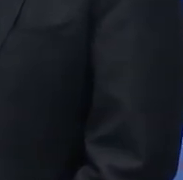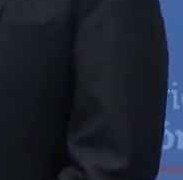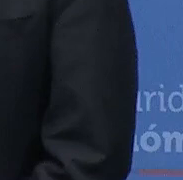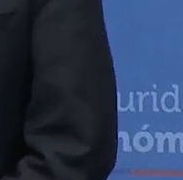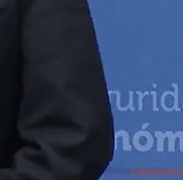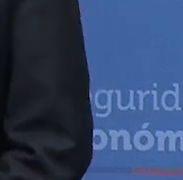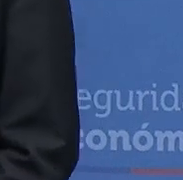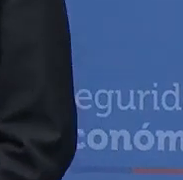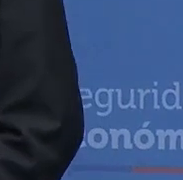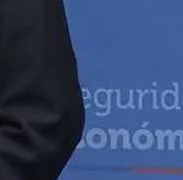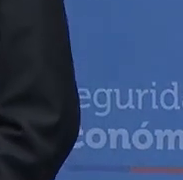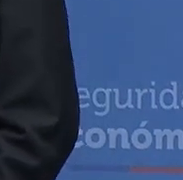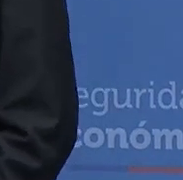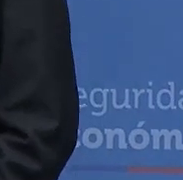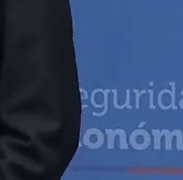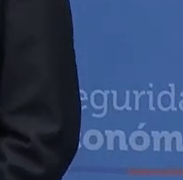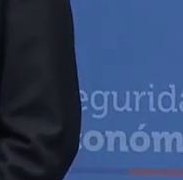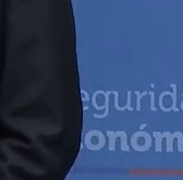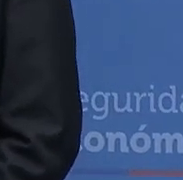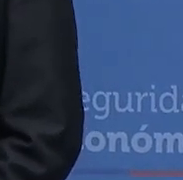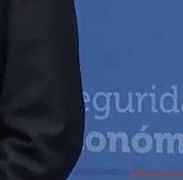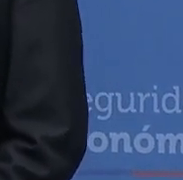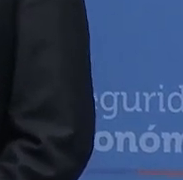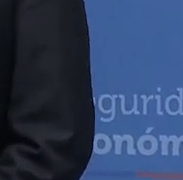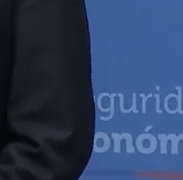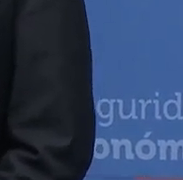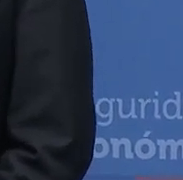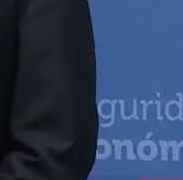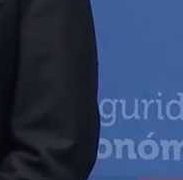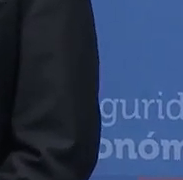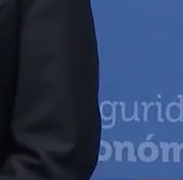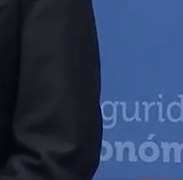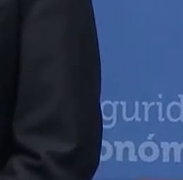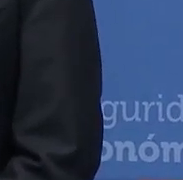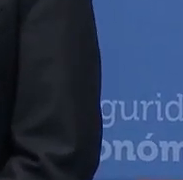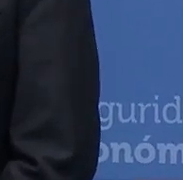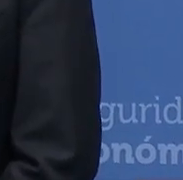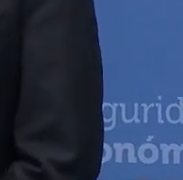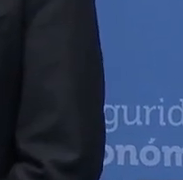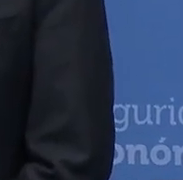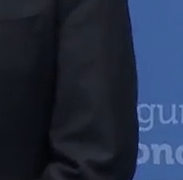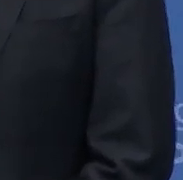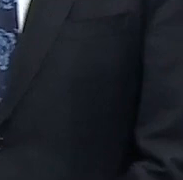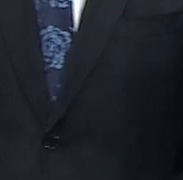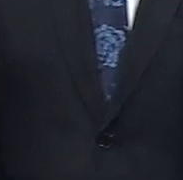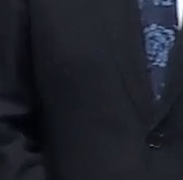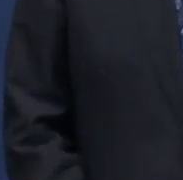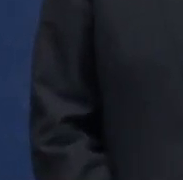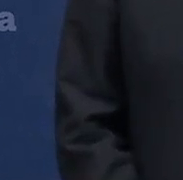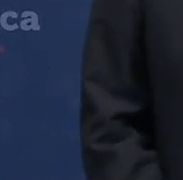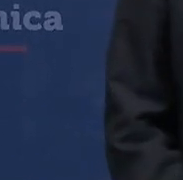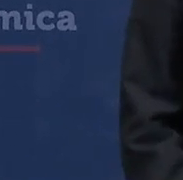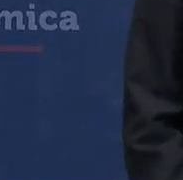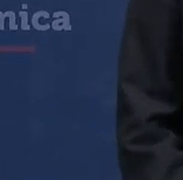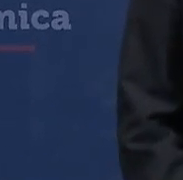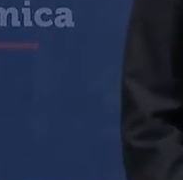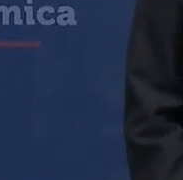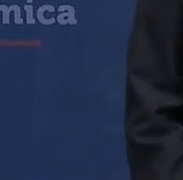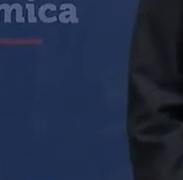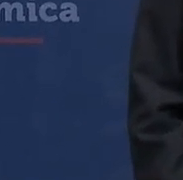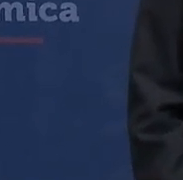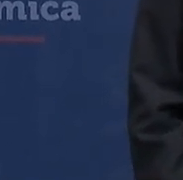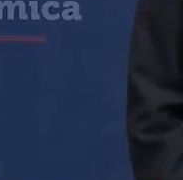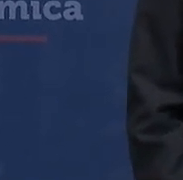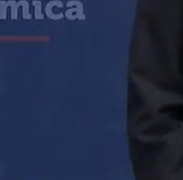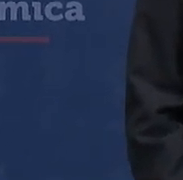a su partido señalando que hasta el final Entonces se promovió este órgano 100% electo pero que eso podríamos decirlo ya